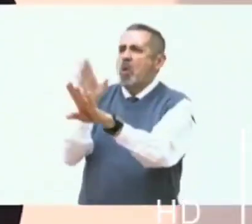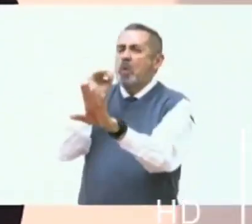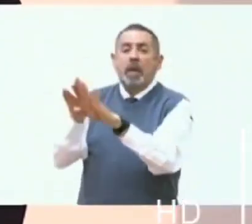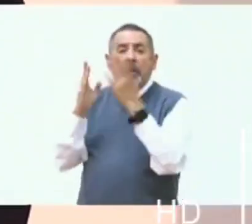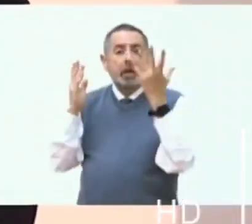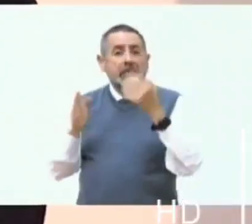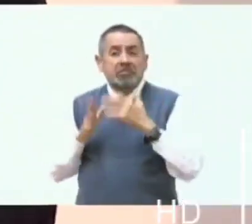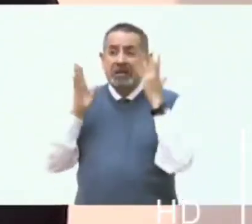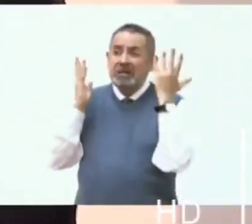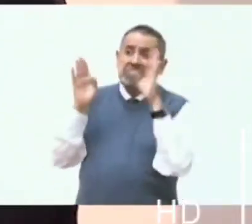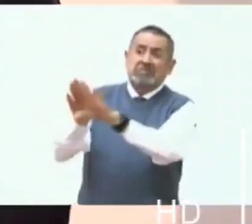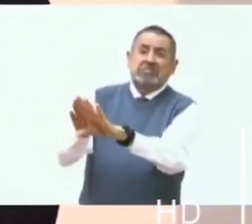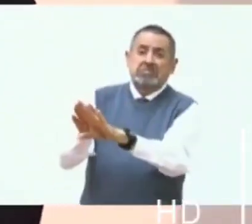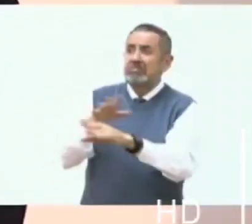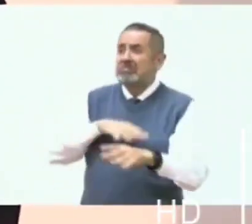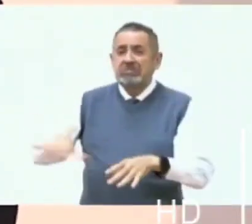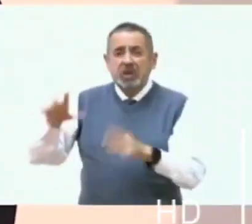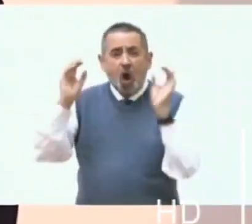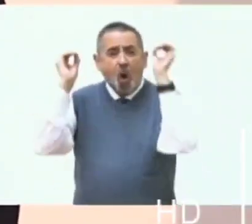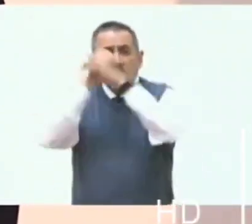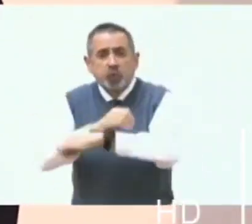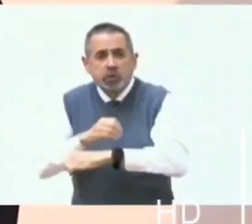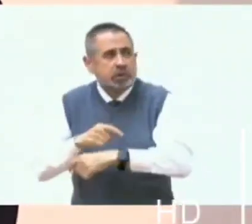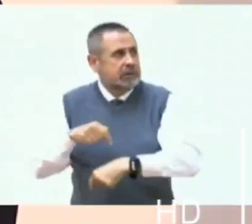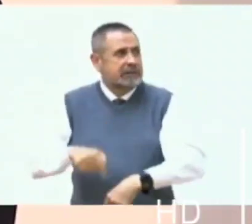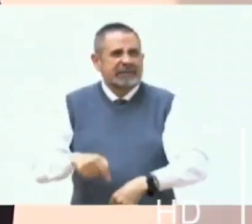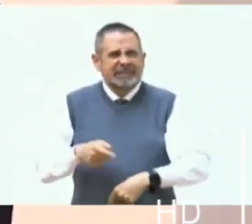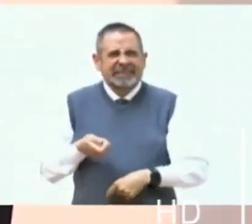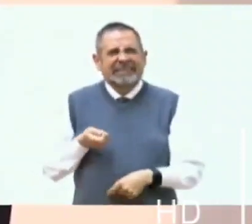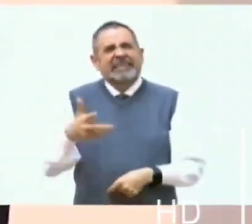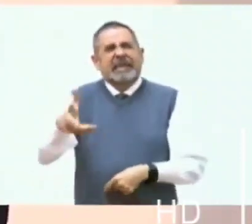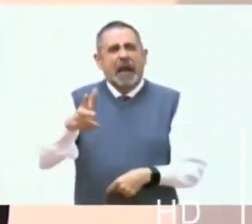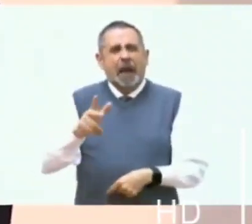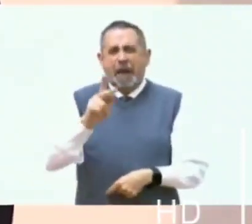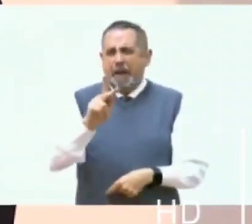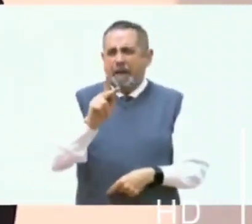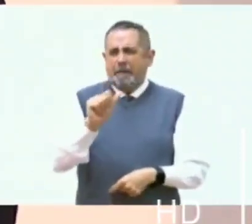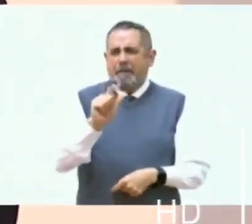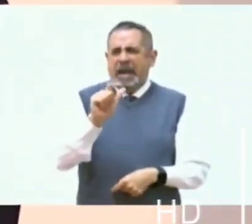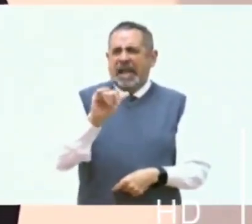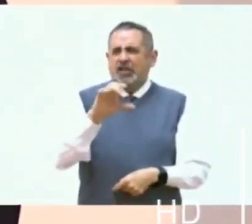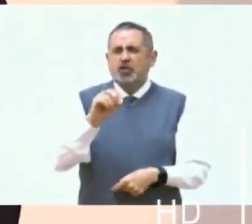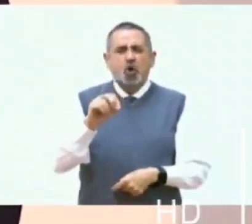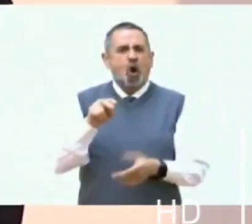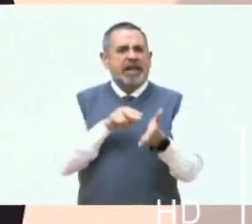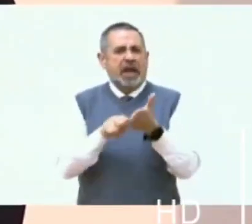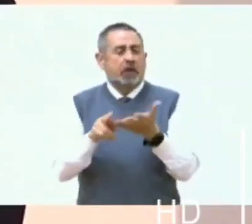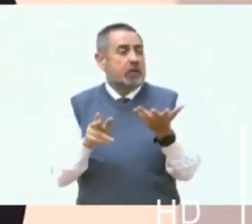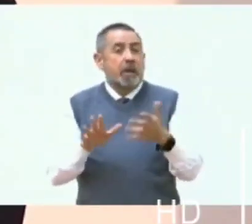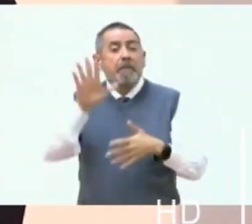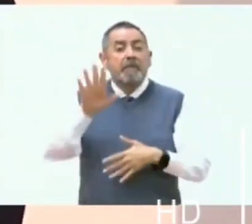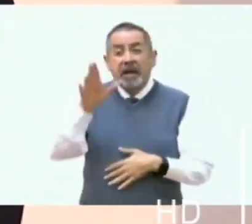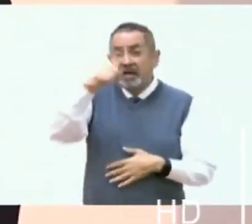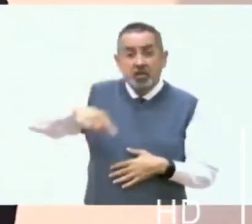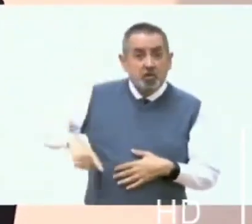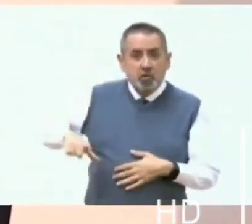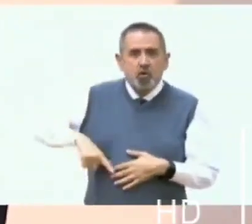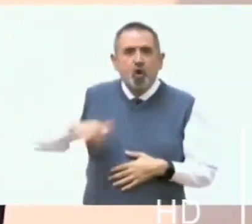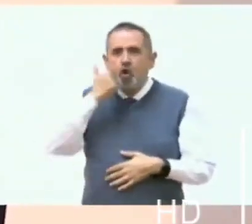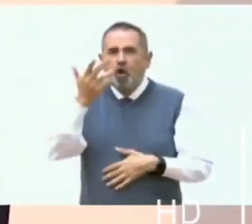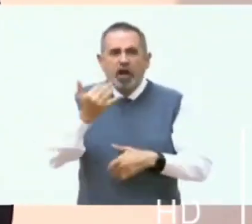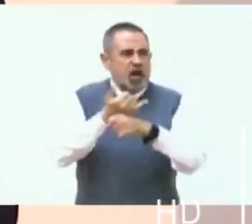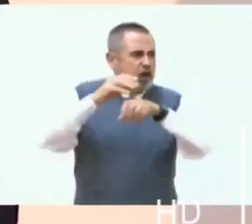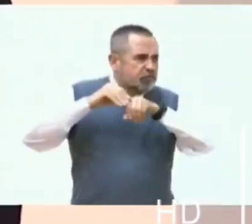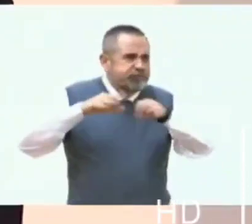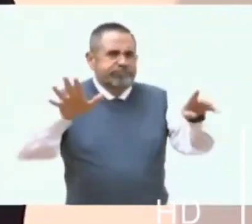Estaban en la oscuridad total dentro de un palacio negro. Pareciera que las autoridades no deseaban que el pueblo de México y del